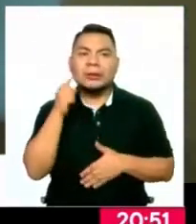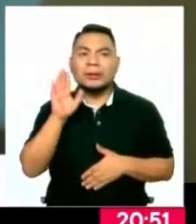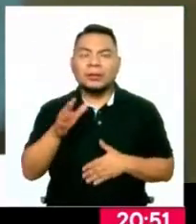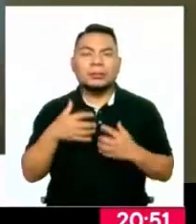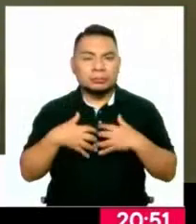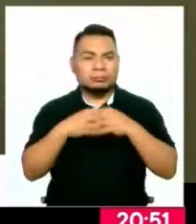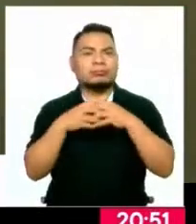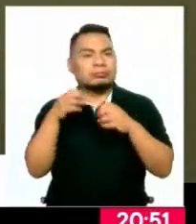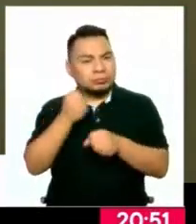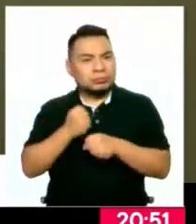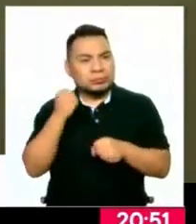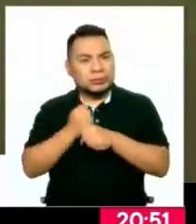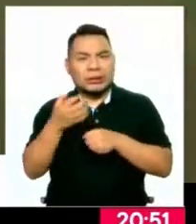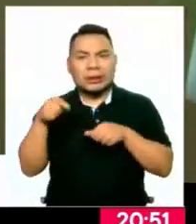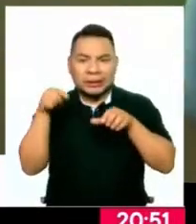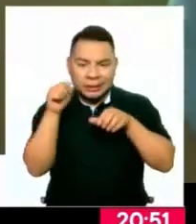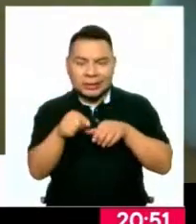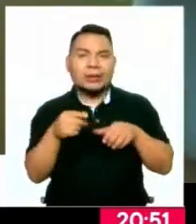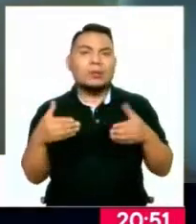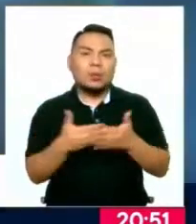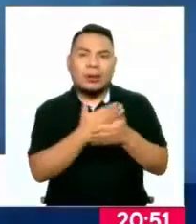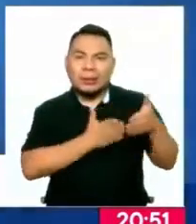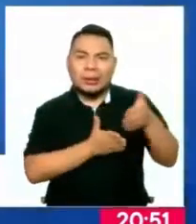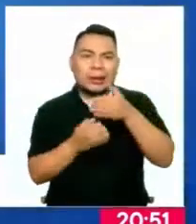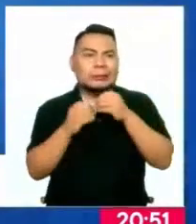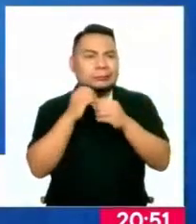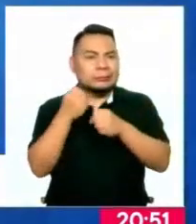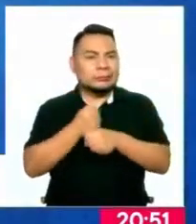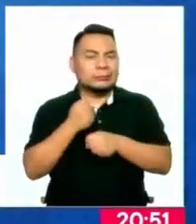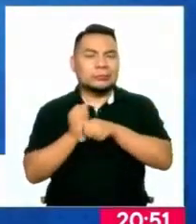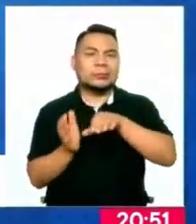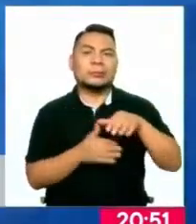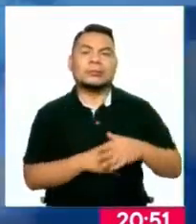sumar esfuerzos para hacer realidad la nueva vía.